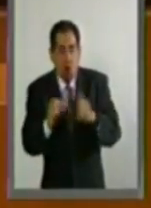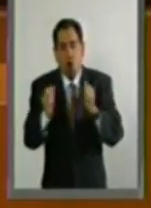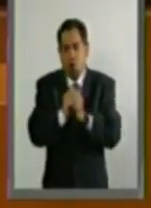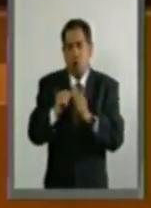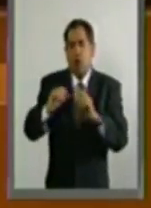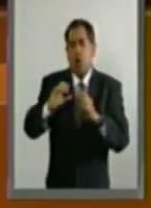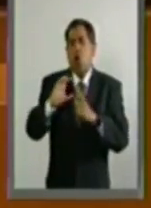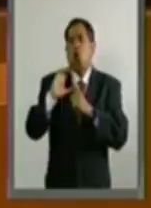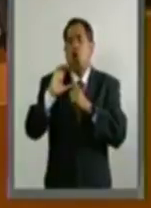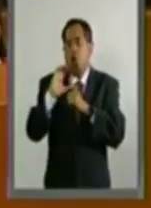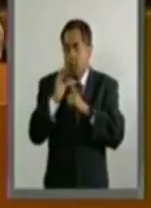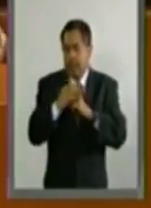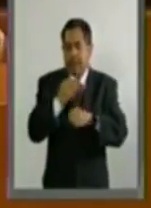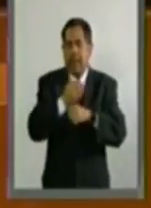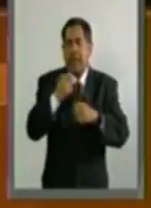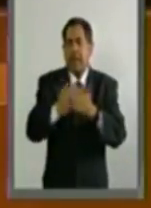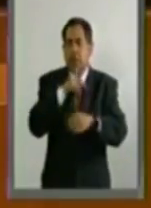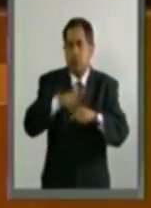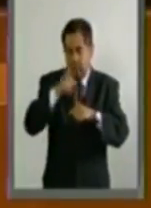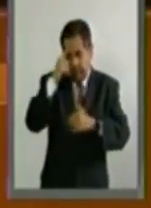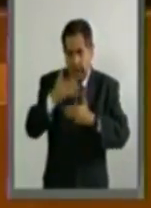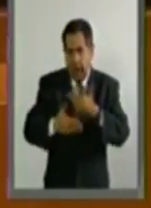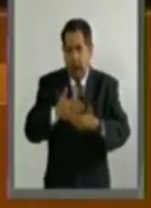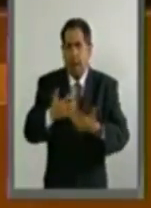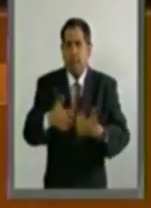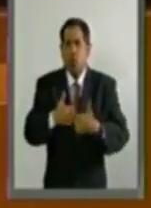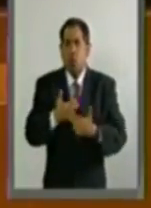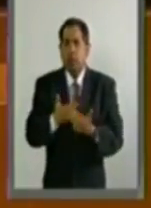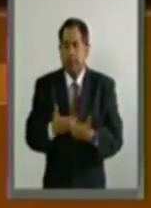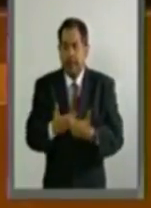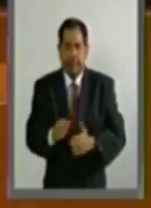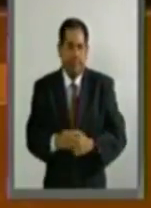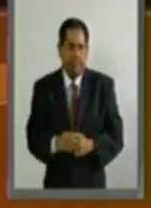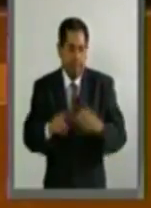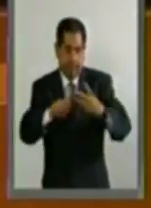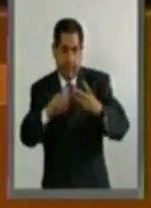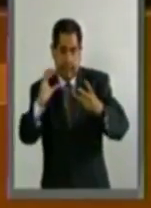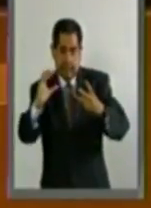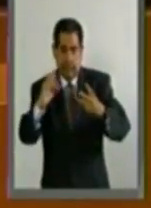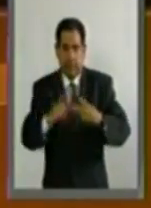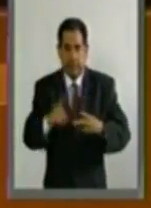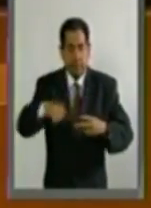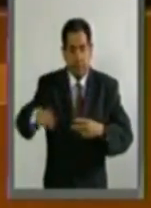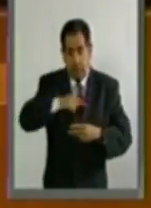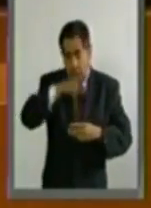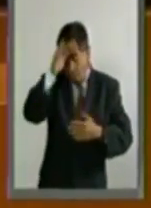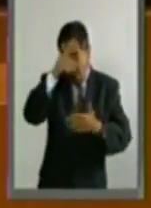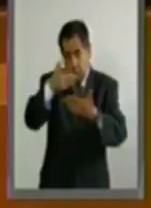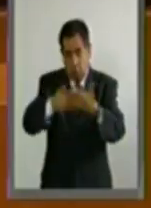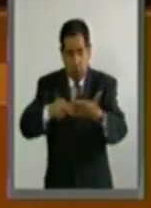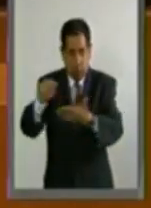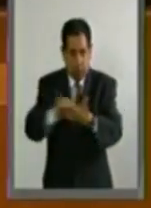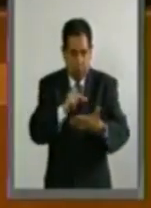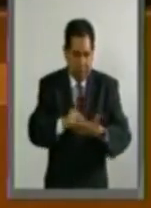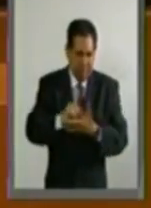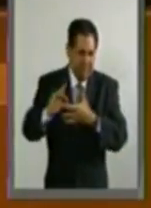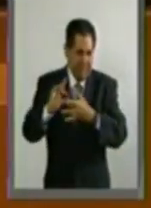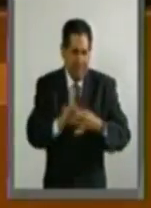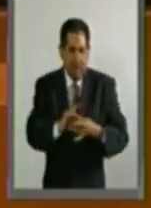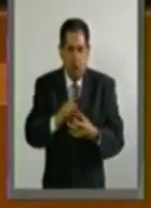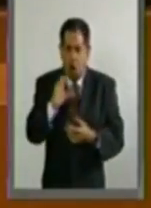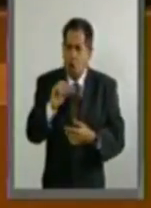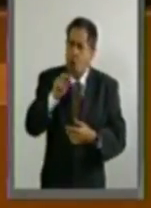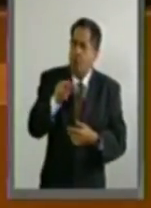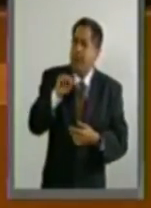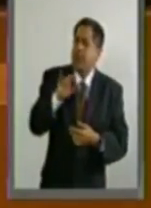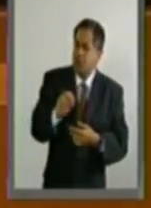de Productividad. C. La suscripción de convenios respecto al diseño, ejecución y evaluación de